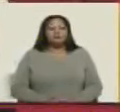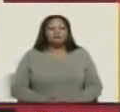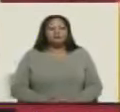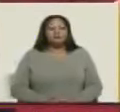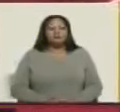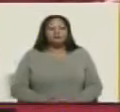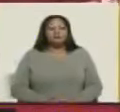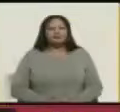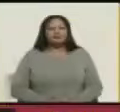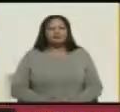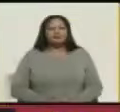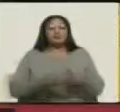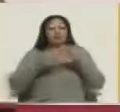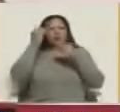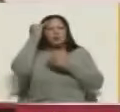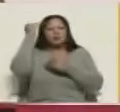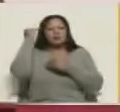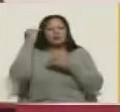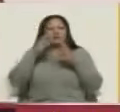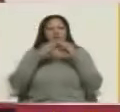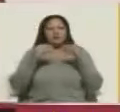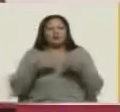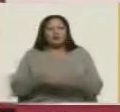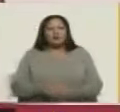Callaron por inocente ustedes también.